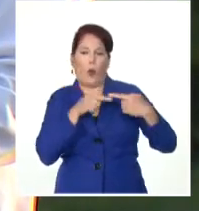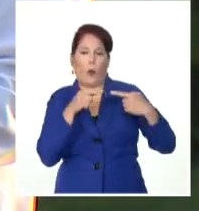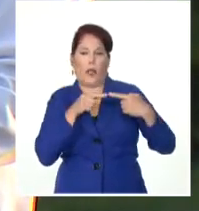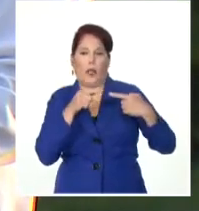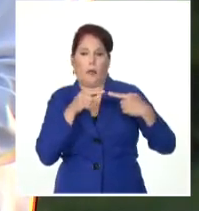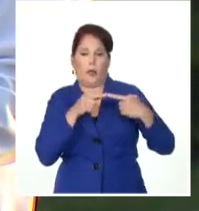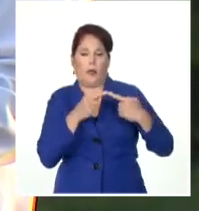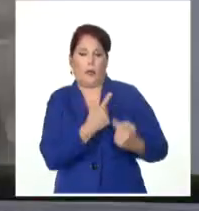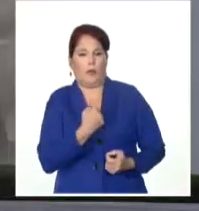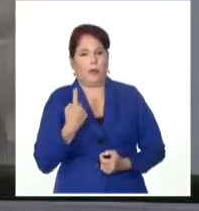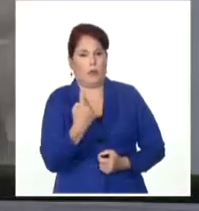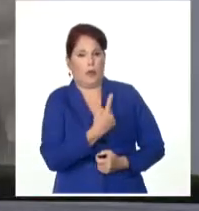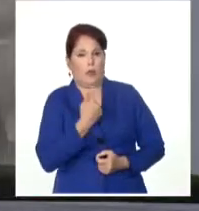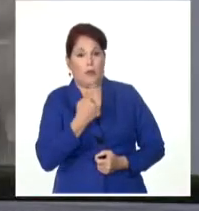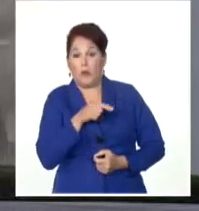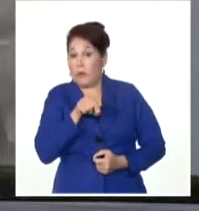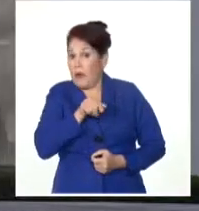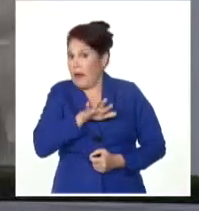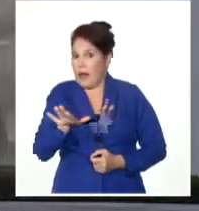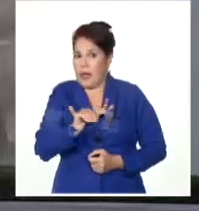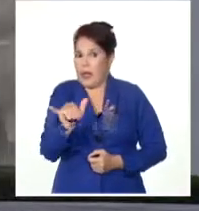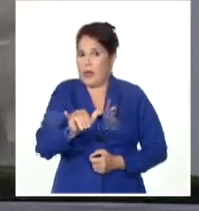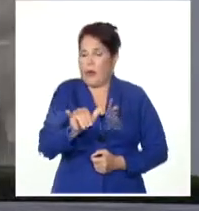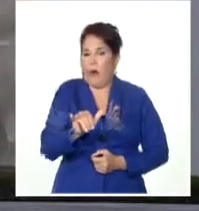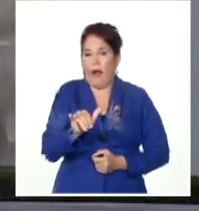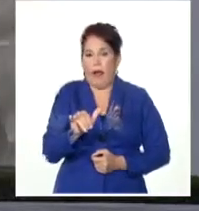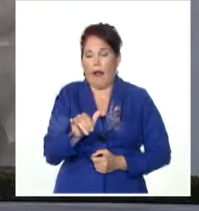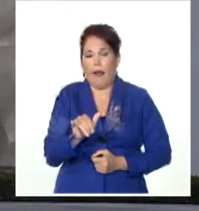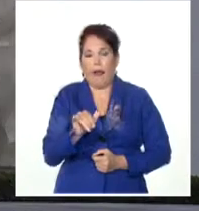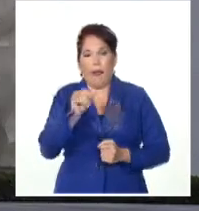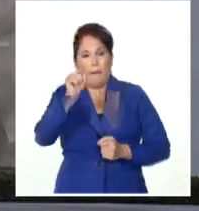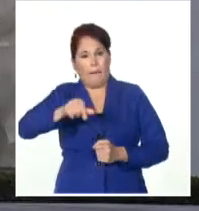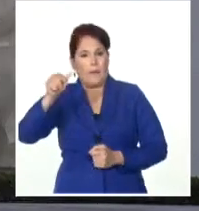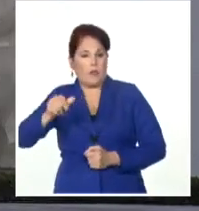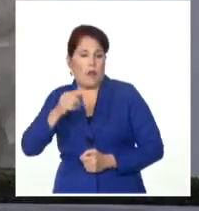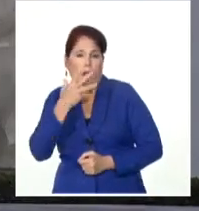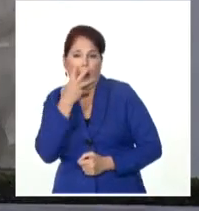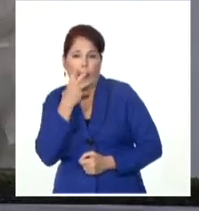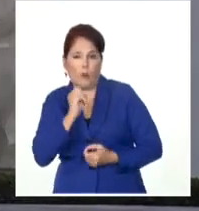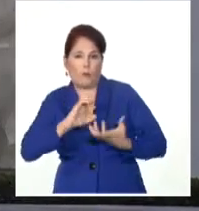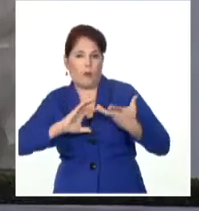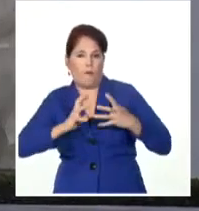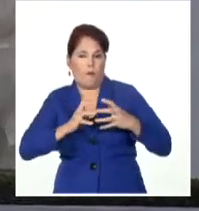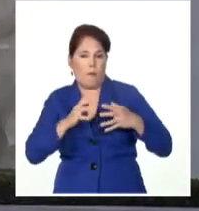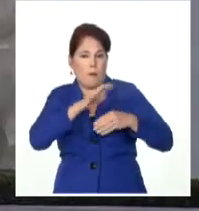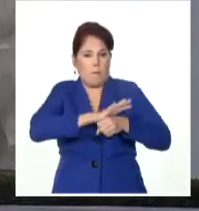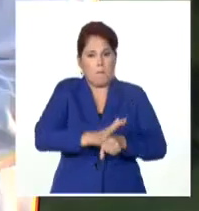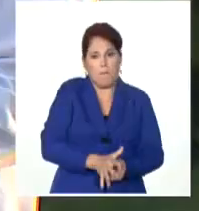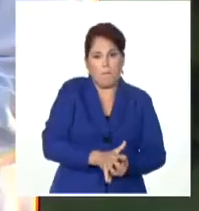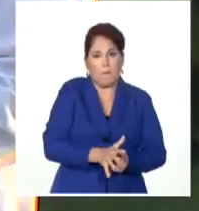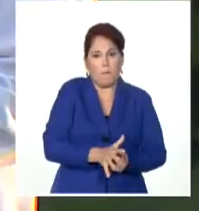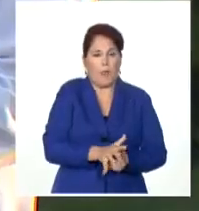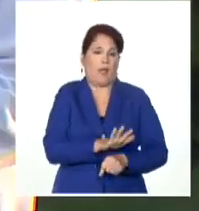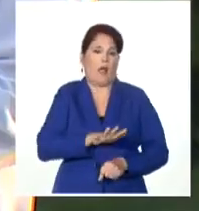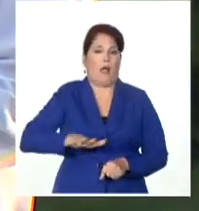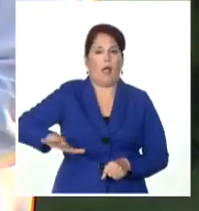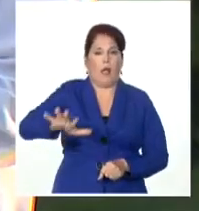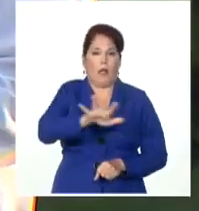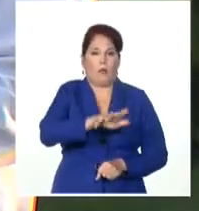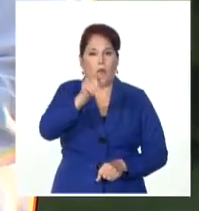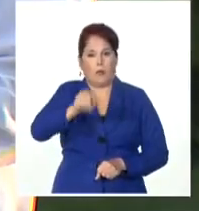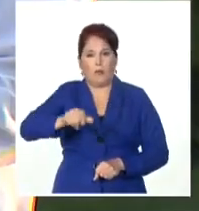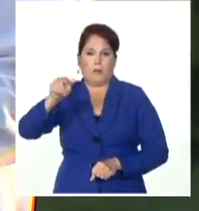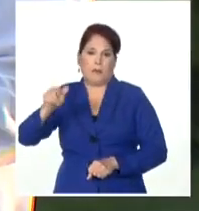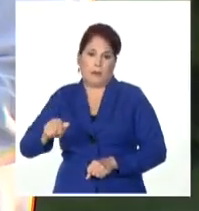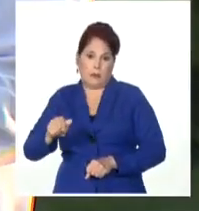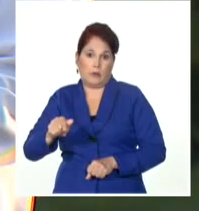y ostenta un sitial preferente entre los incontables instrumentos y modalidades de la subyacción física y